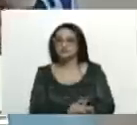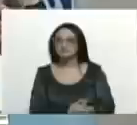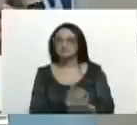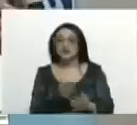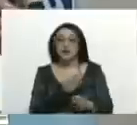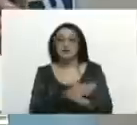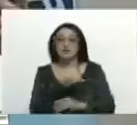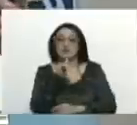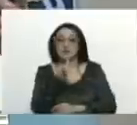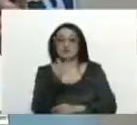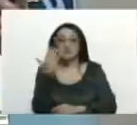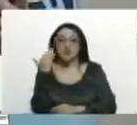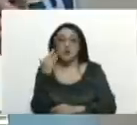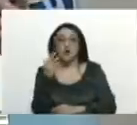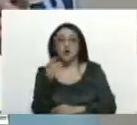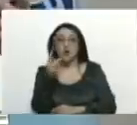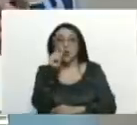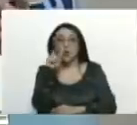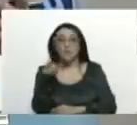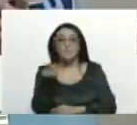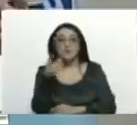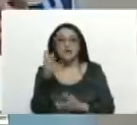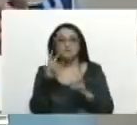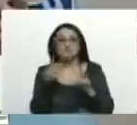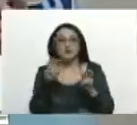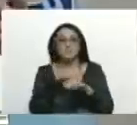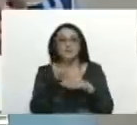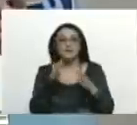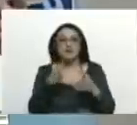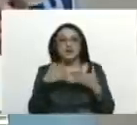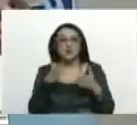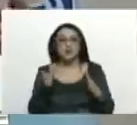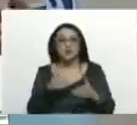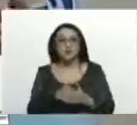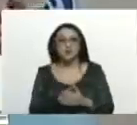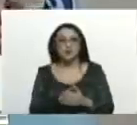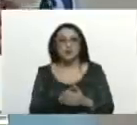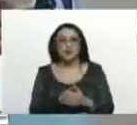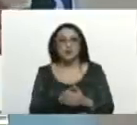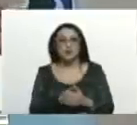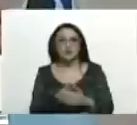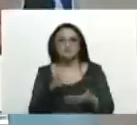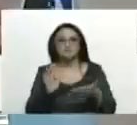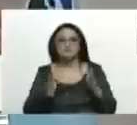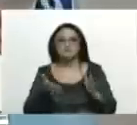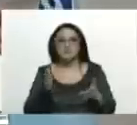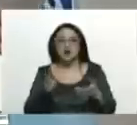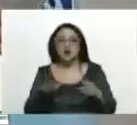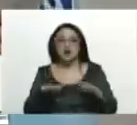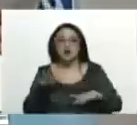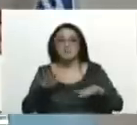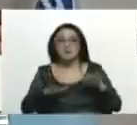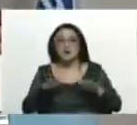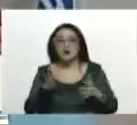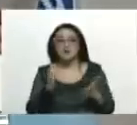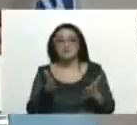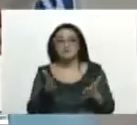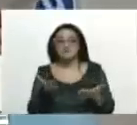informado en el pasado Rafael Ramírez se encuentra investigado por el Ministerio Público en al menos diez